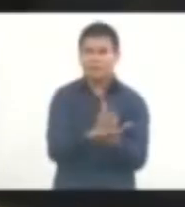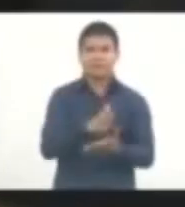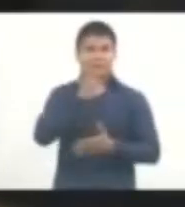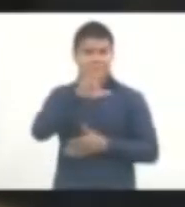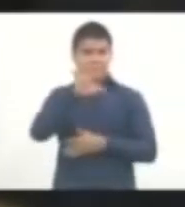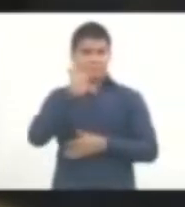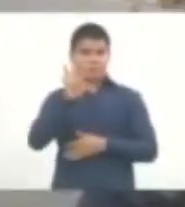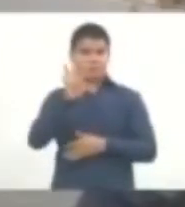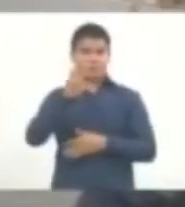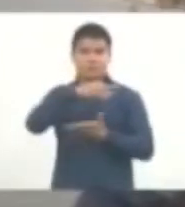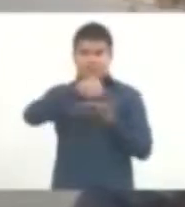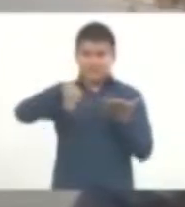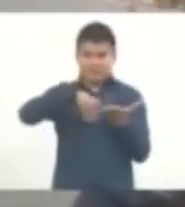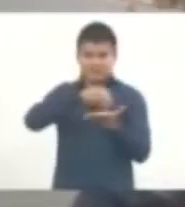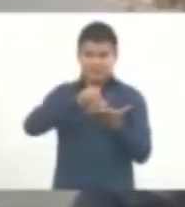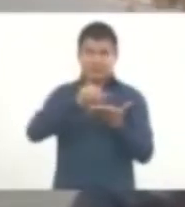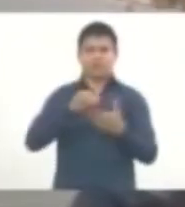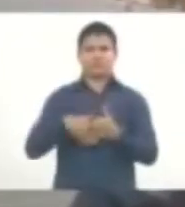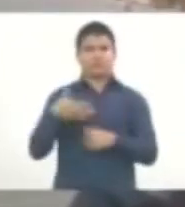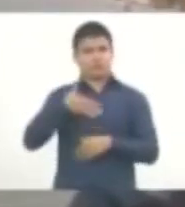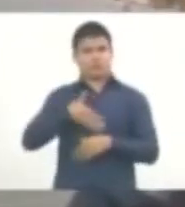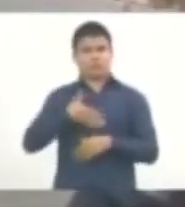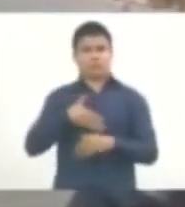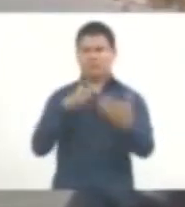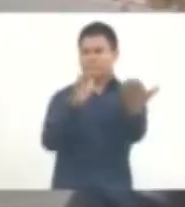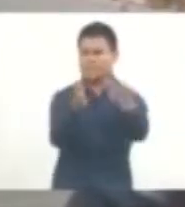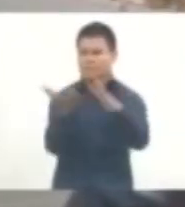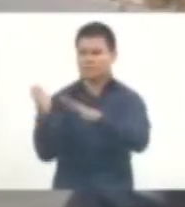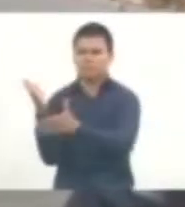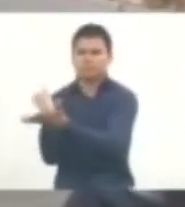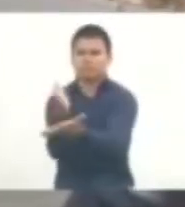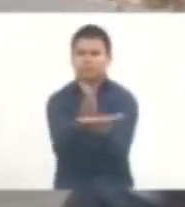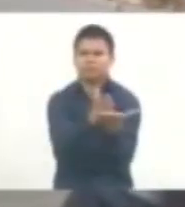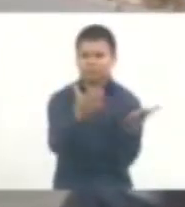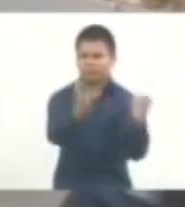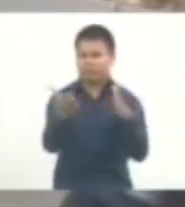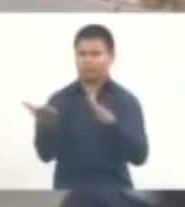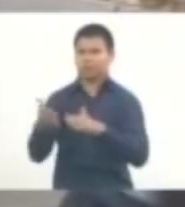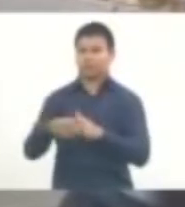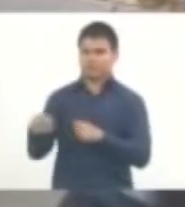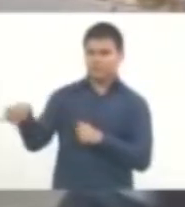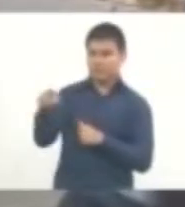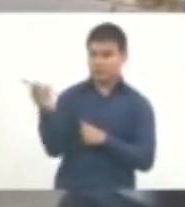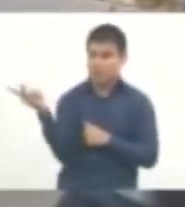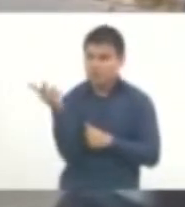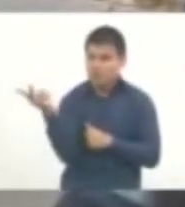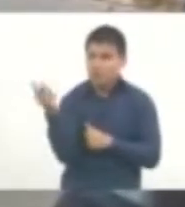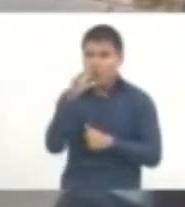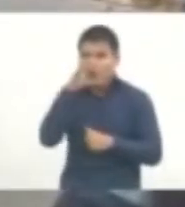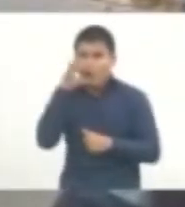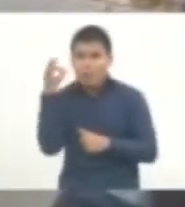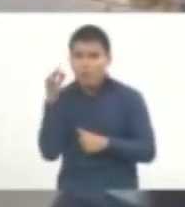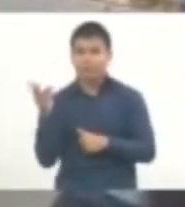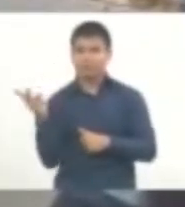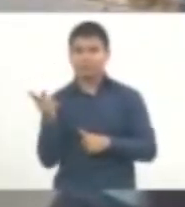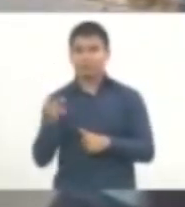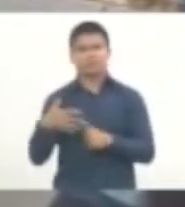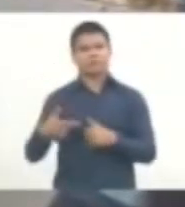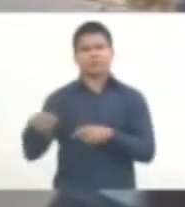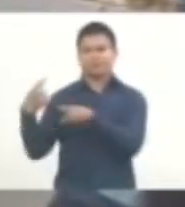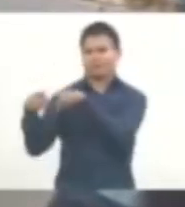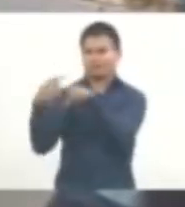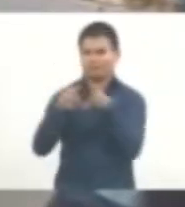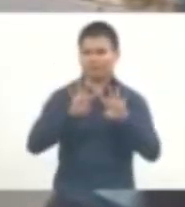en el Departamento de Bolívar. Según lo dicho por las autoridades, por sus actividades delincuenciales, esos sujetos han pasado por varias cárceles del país.